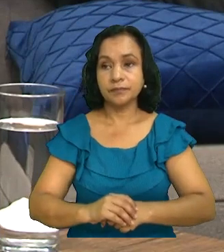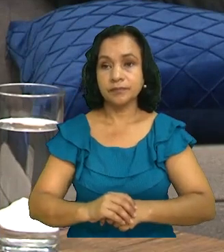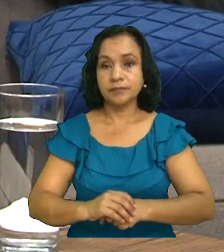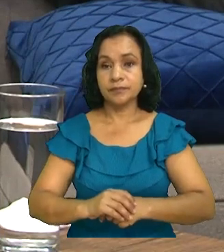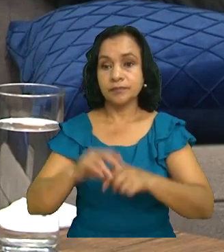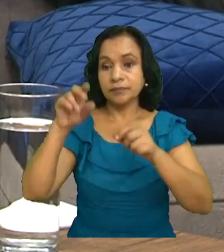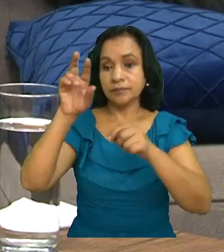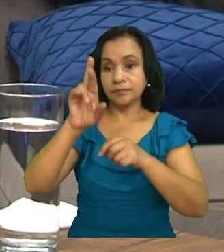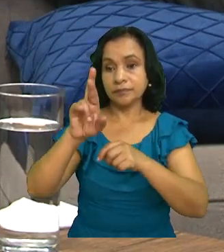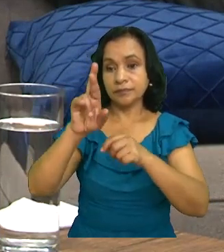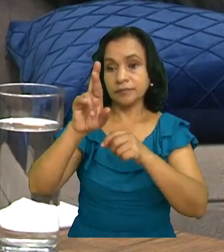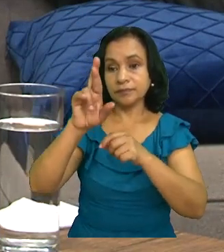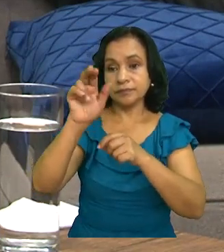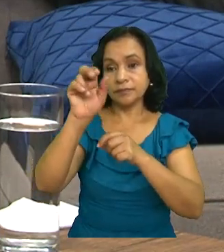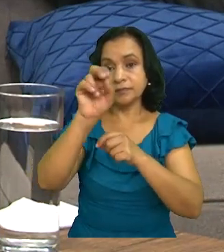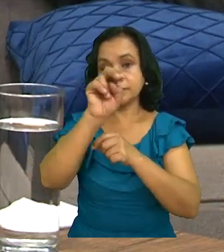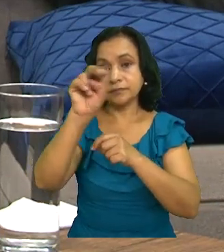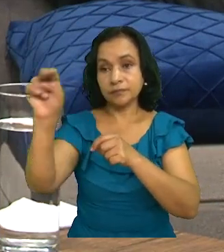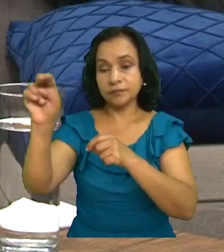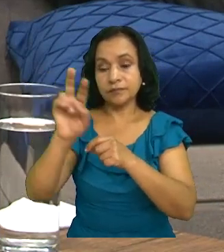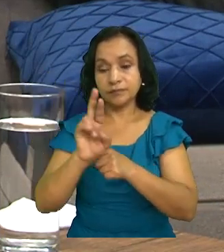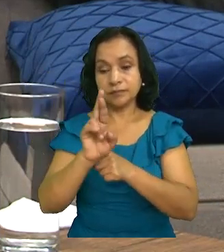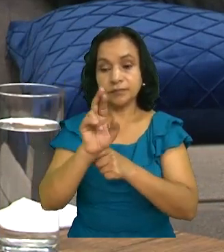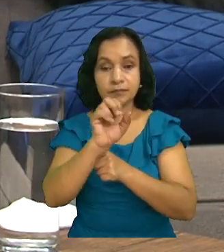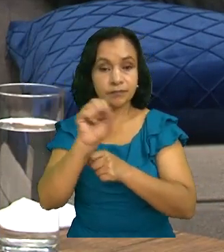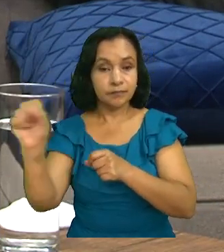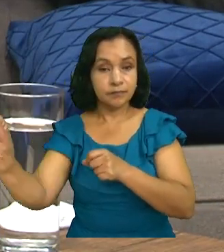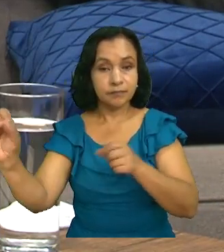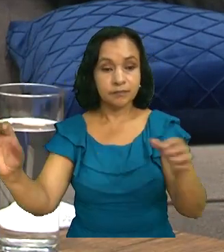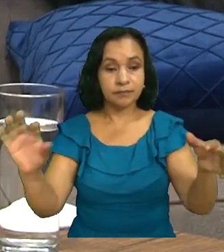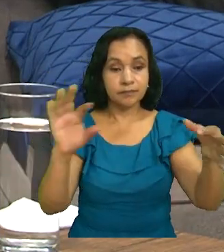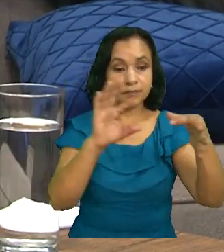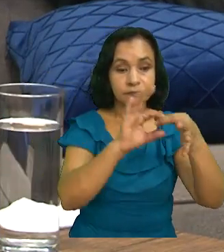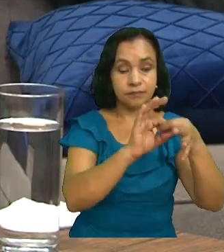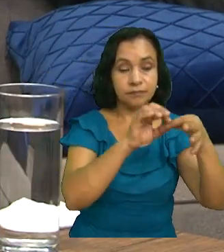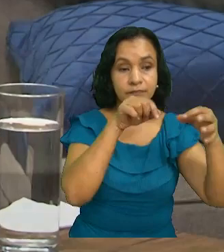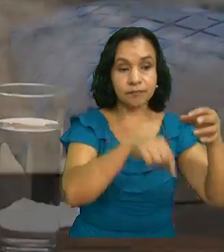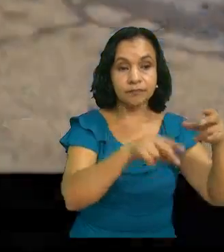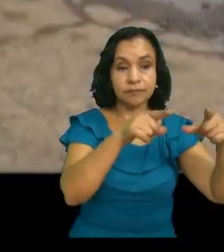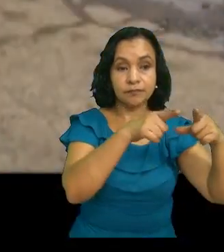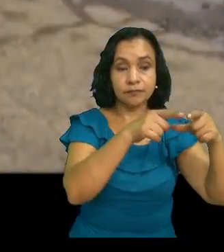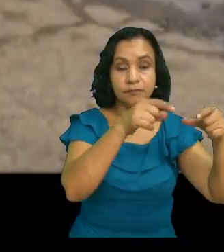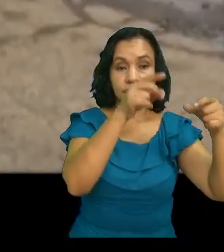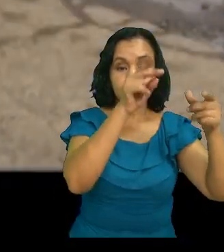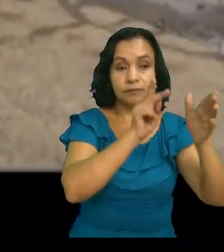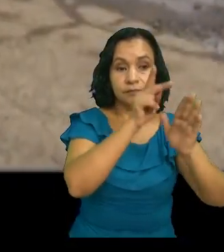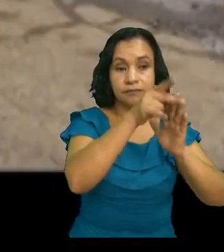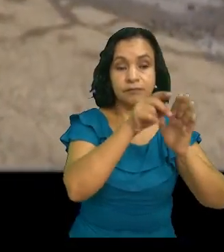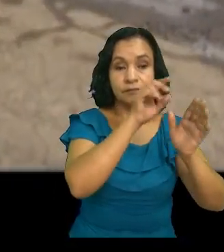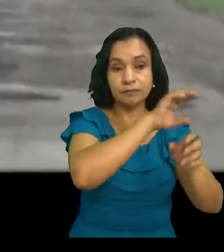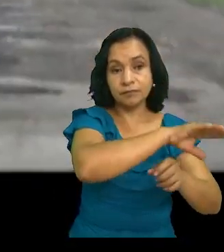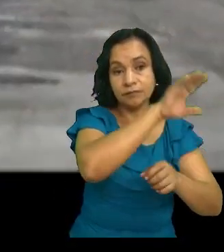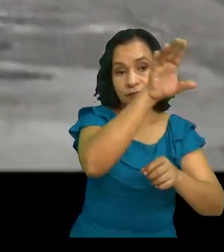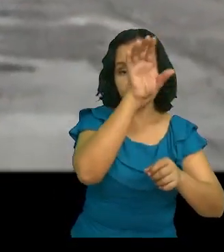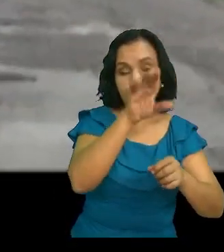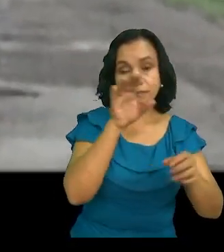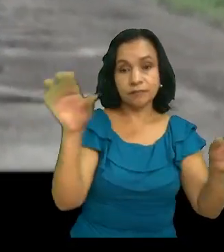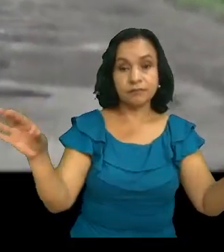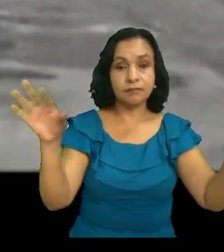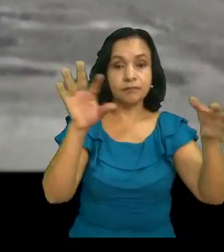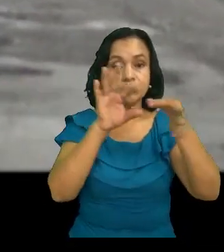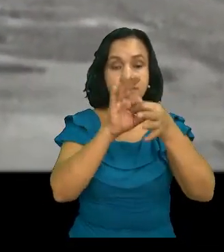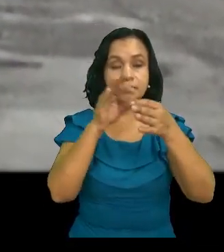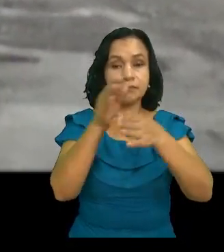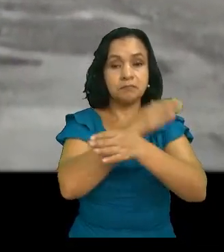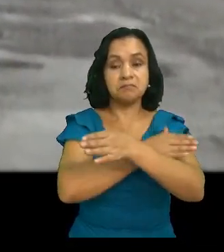a la región del Pacífico de Nicaragua con la región autónoma de la costa Caribe Norte y con todos los municipios que estaban